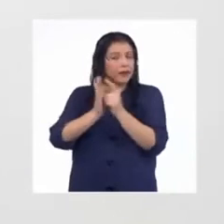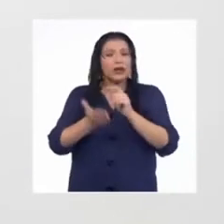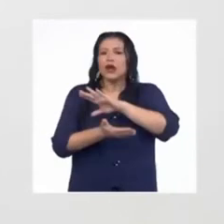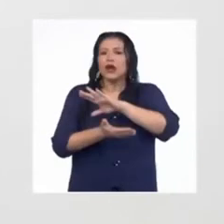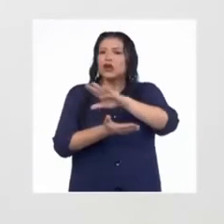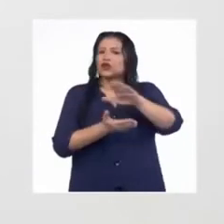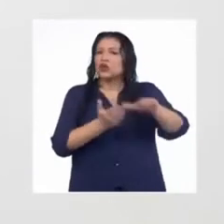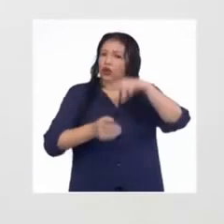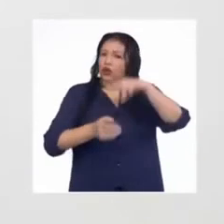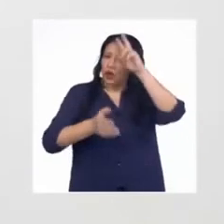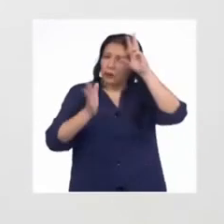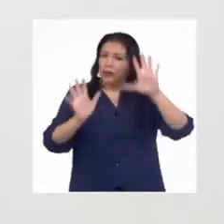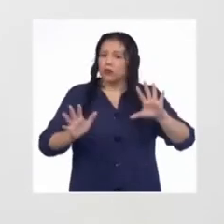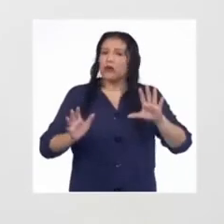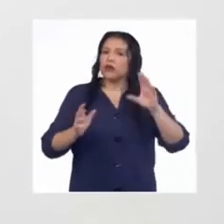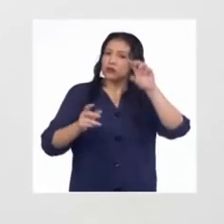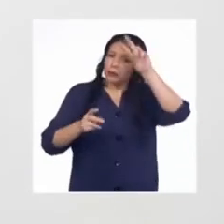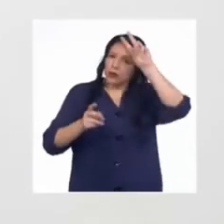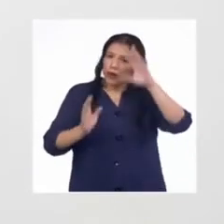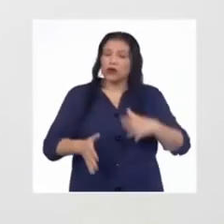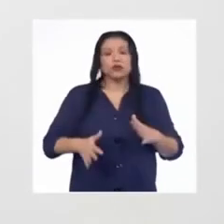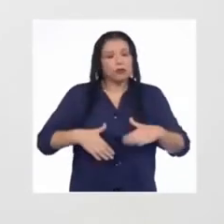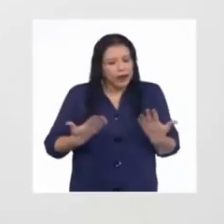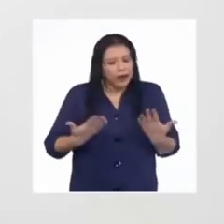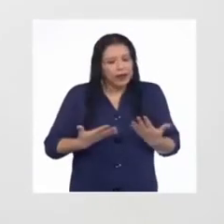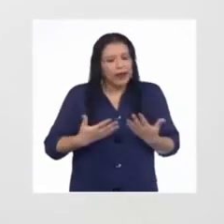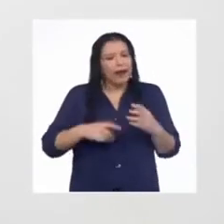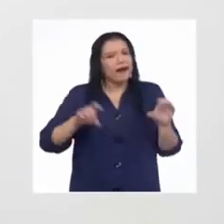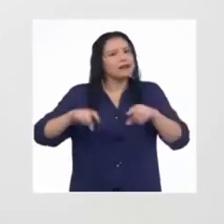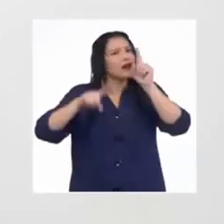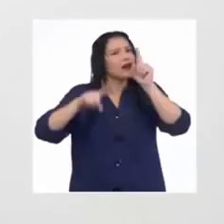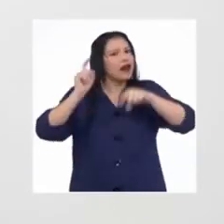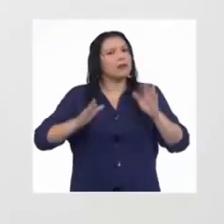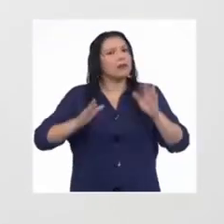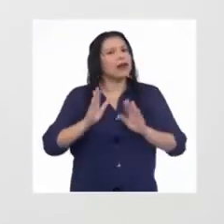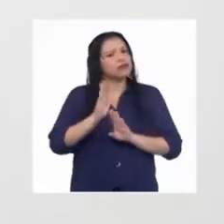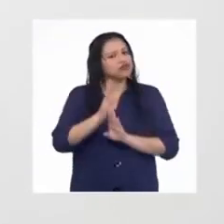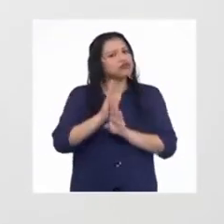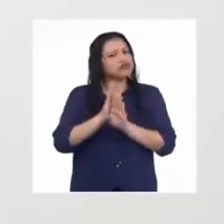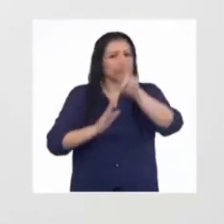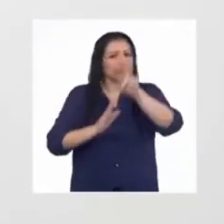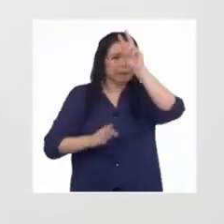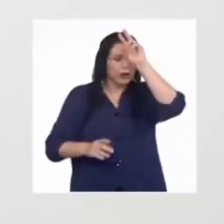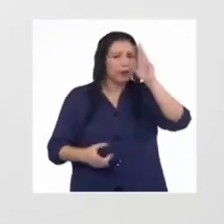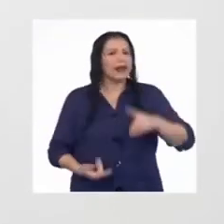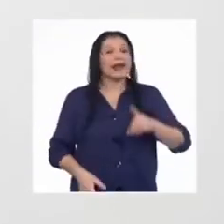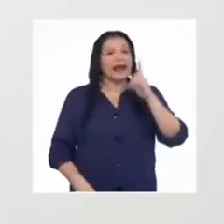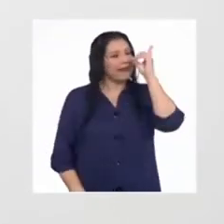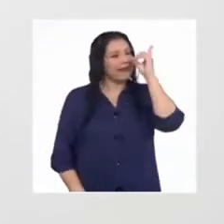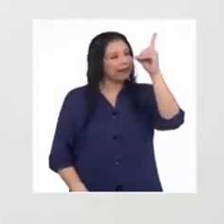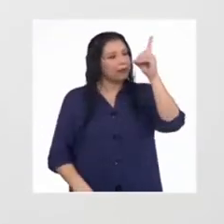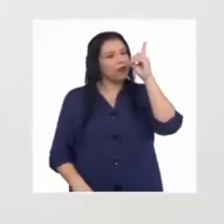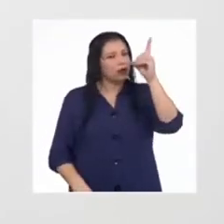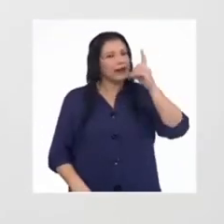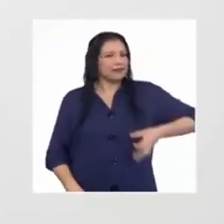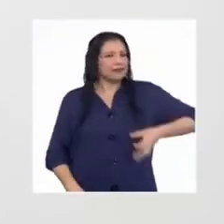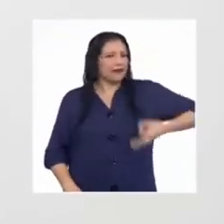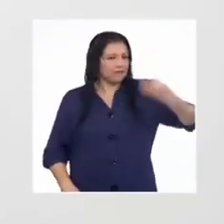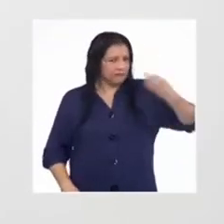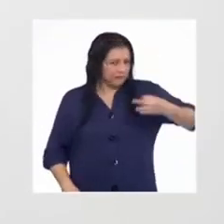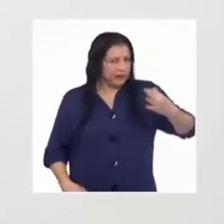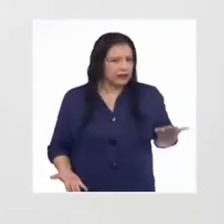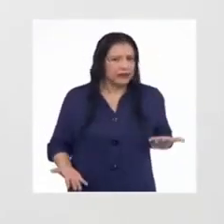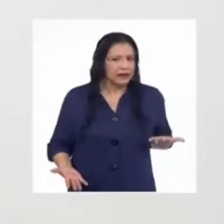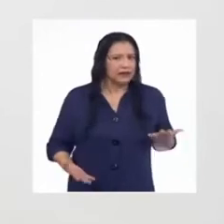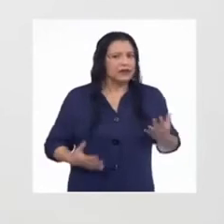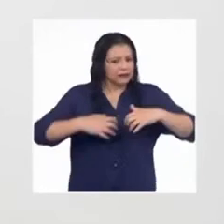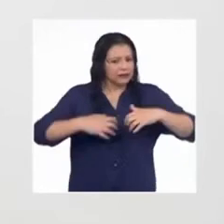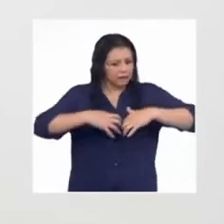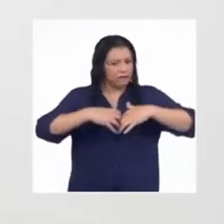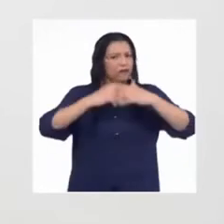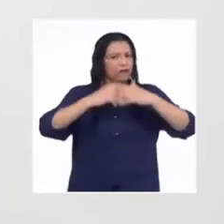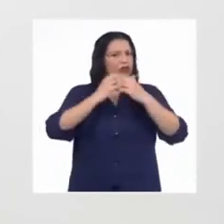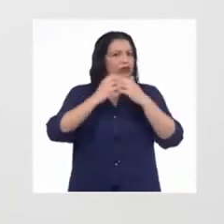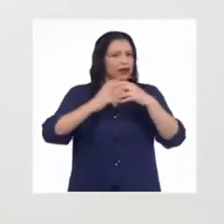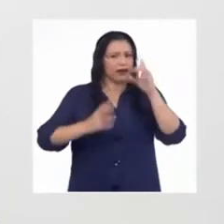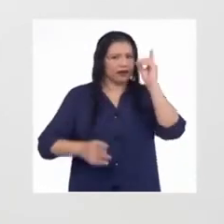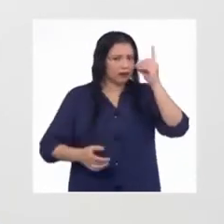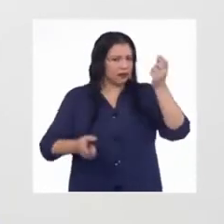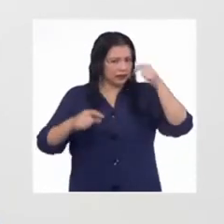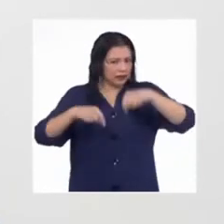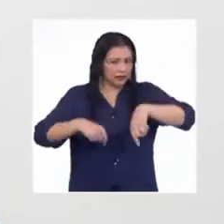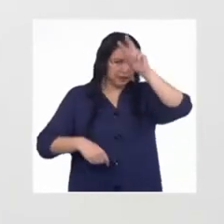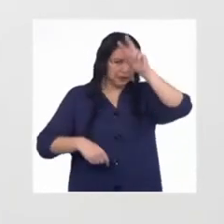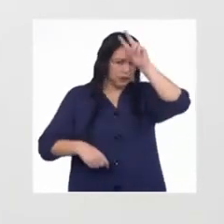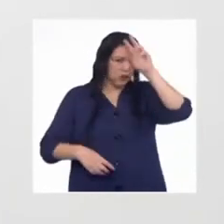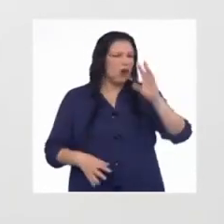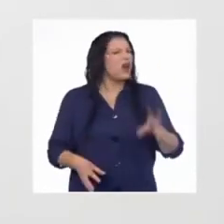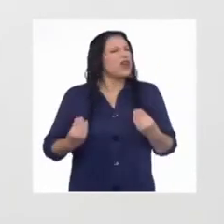algo para mejorar el estado de cosas de nuestro país, para hacer que nuestra democracia sea más efectiva y se fortalezca. ¿Cómo